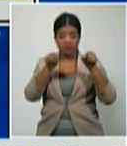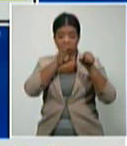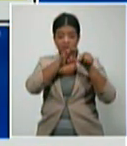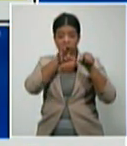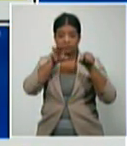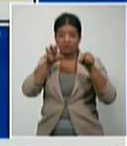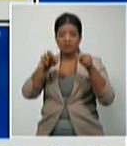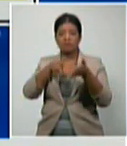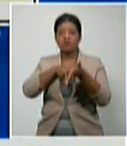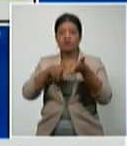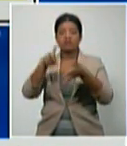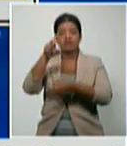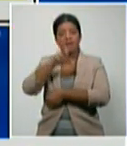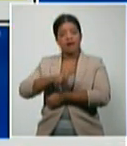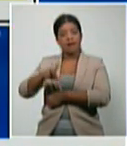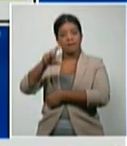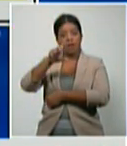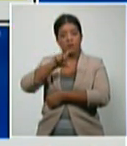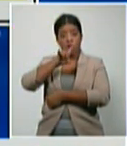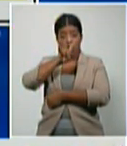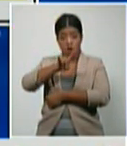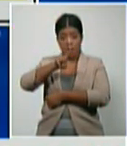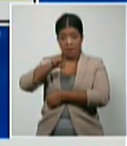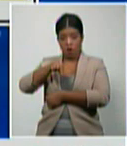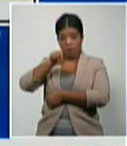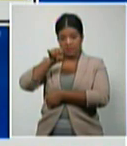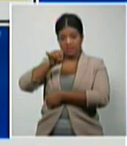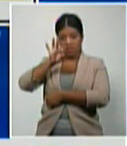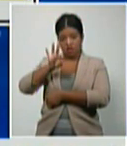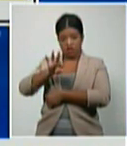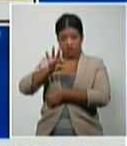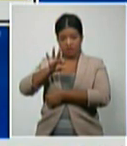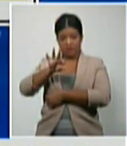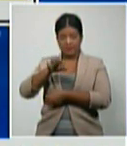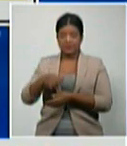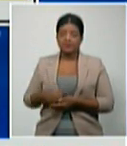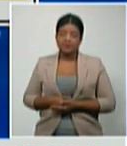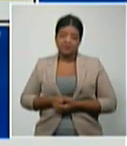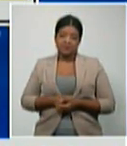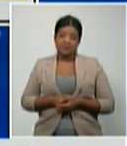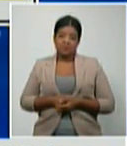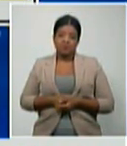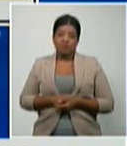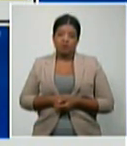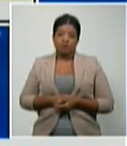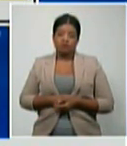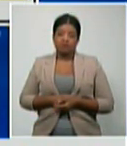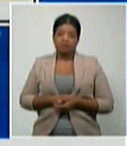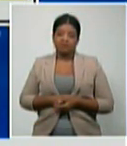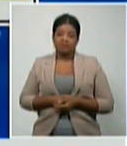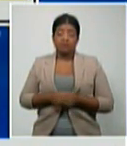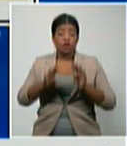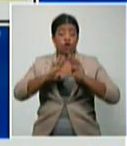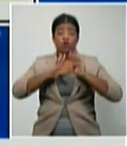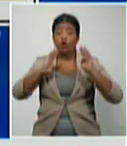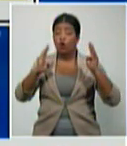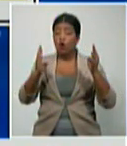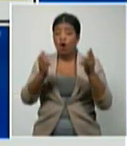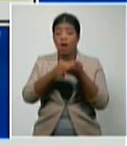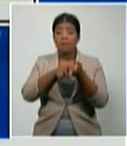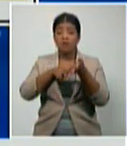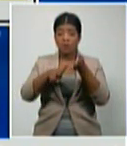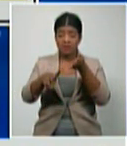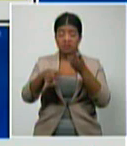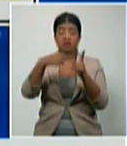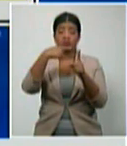de 9,68. Todos los territorios tienen casos en los últimos